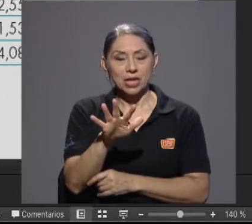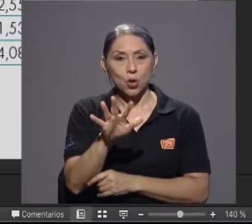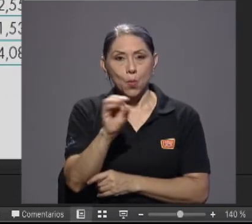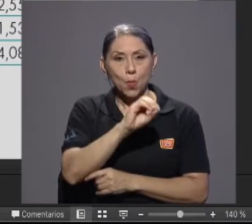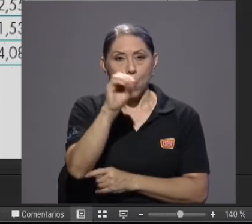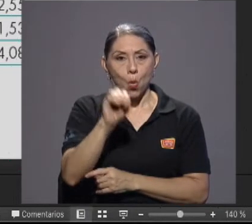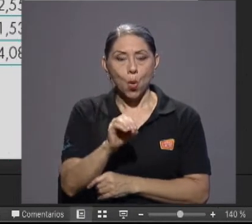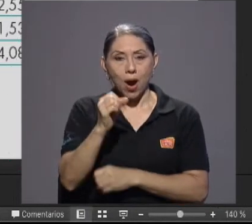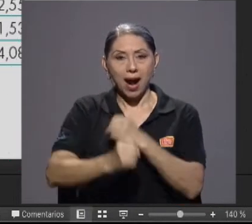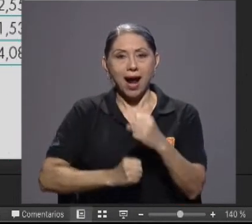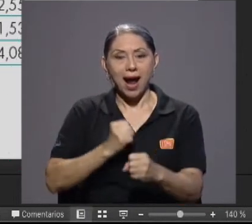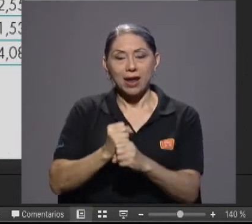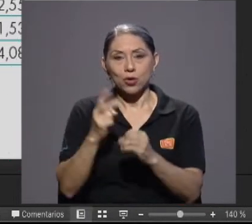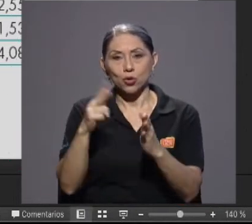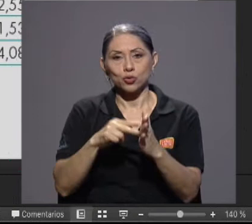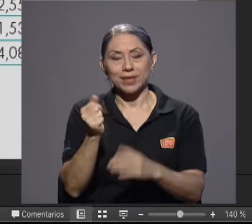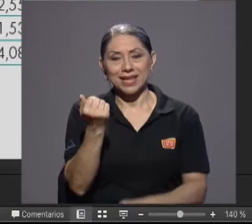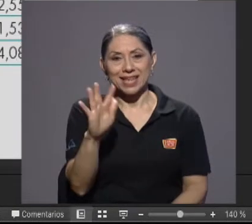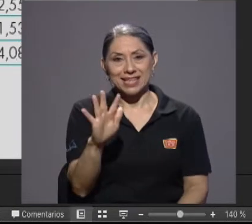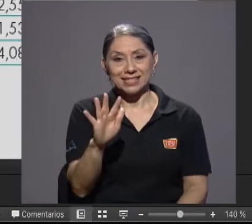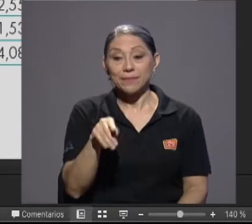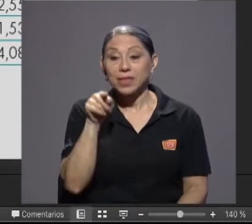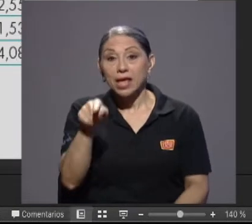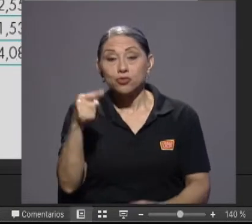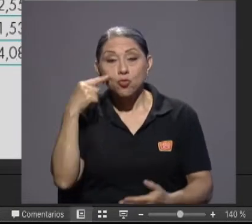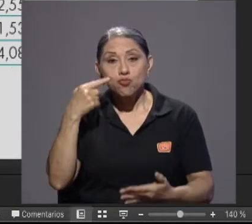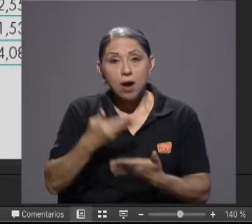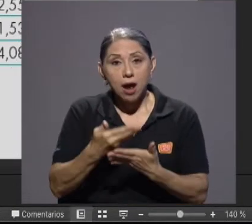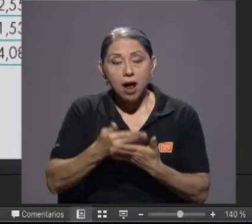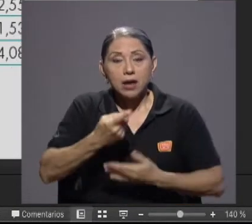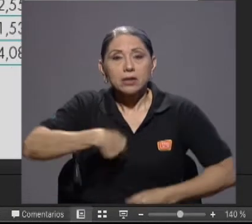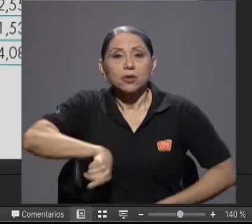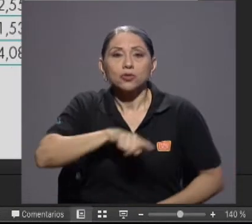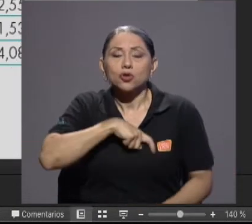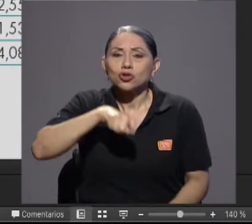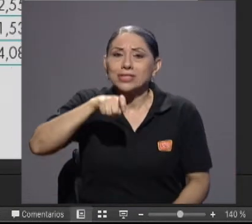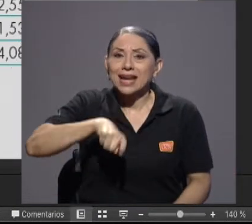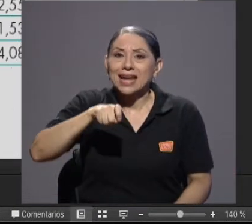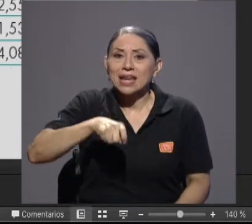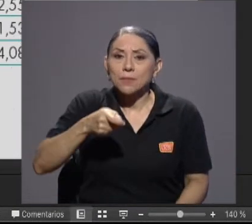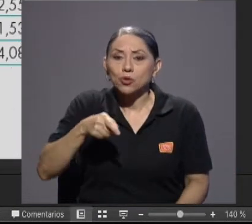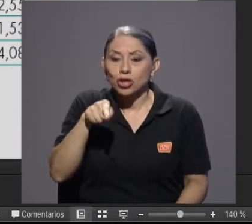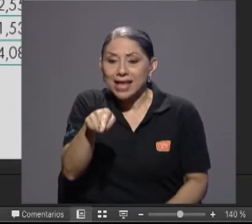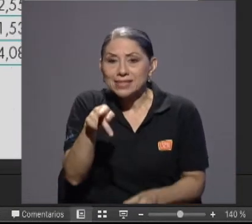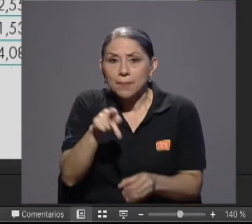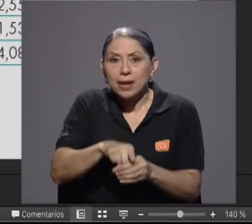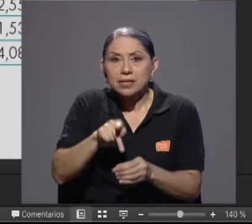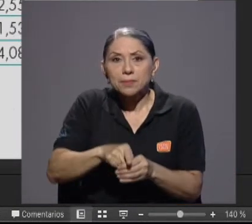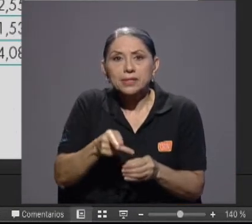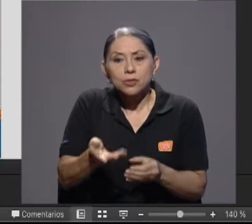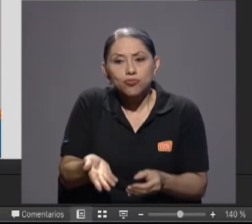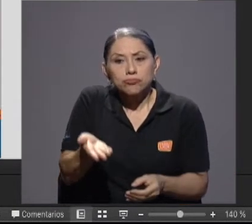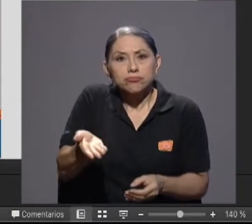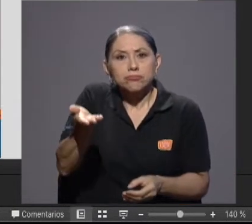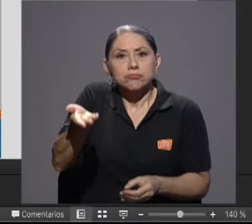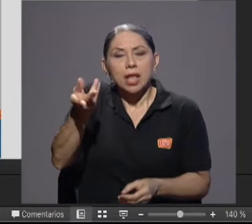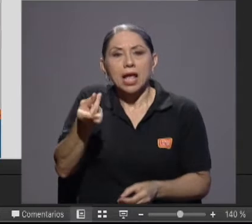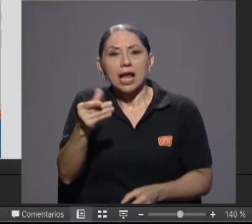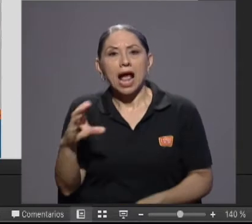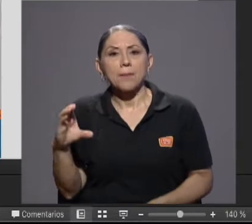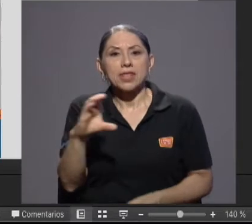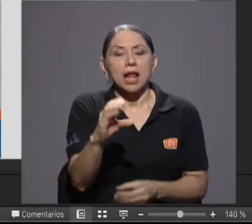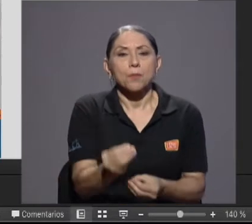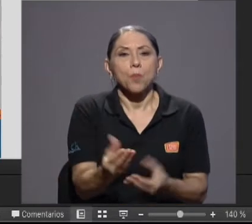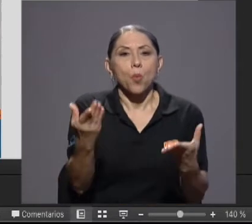el año 2015. Entonces, eso es un reflejo de que requerimos incrementar esa participación de capital público en el